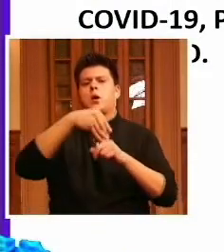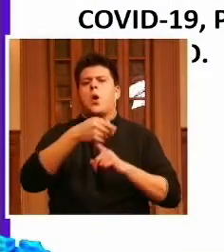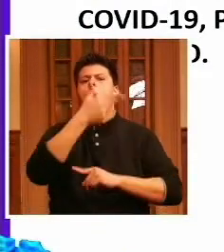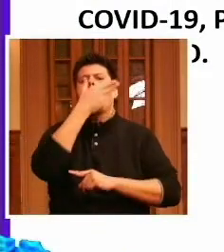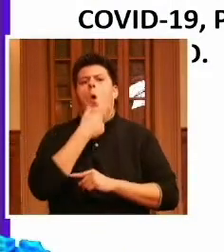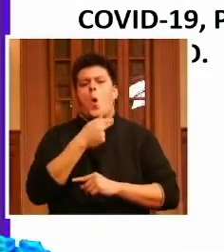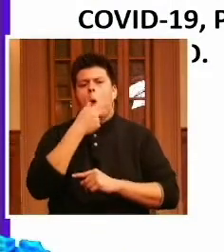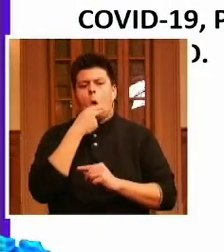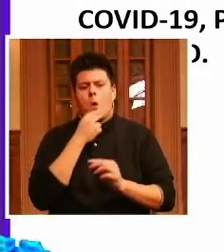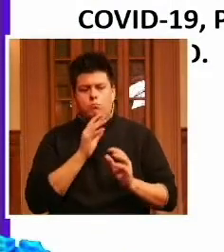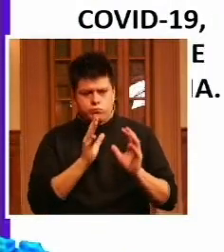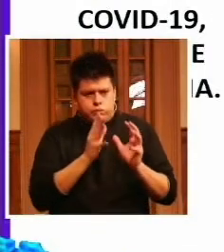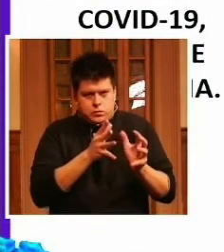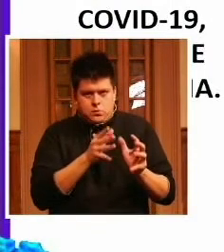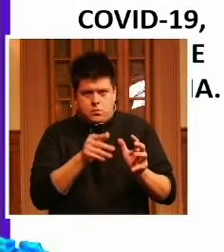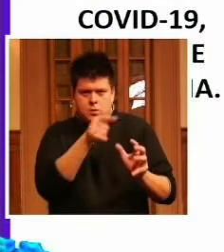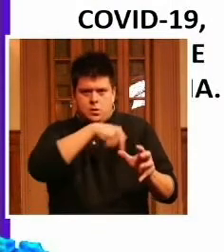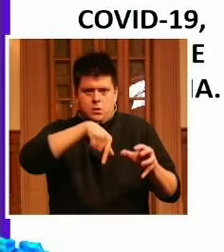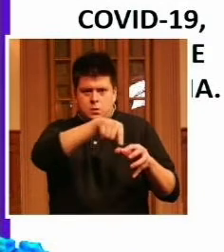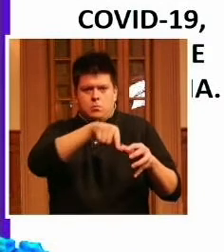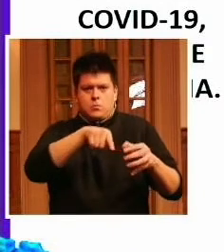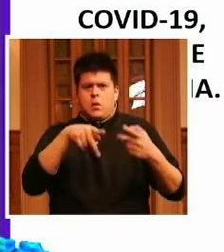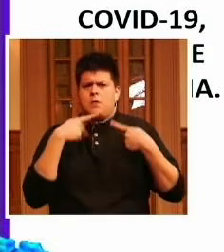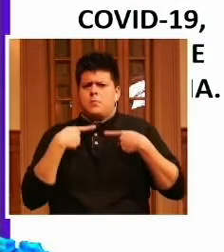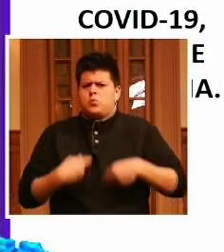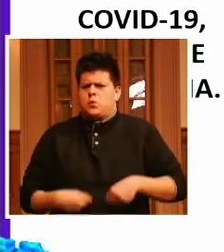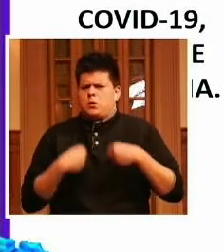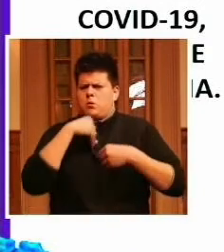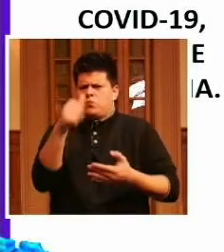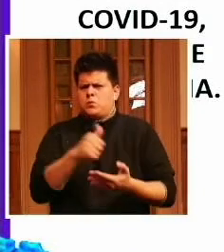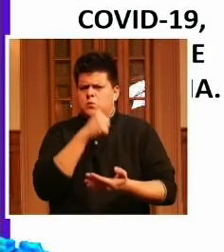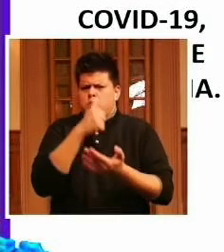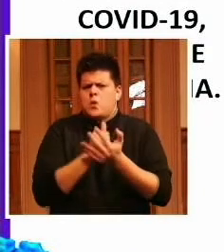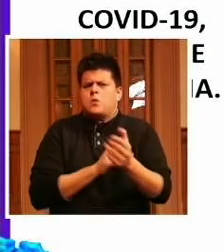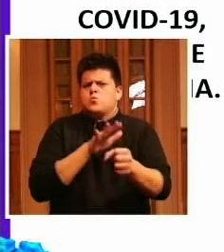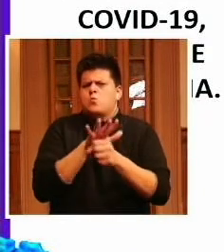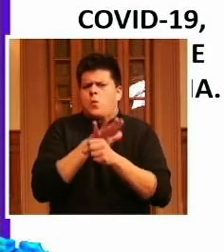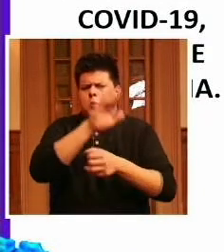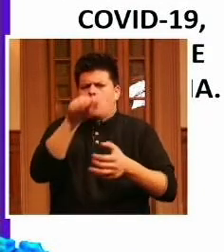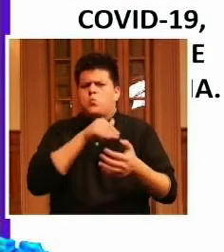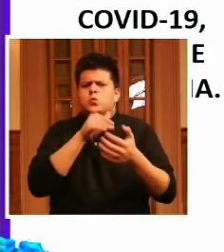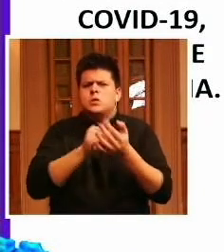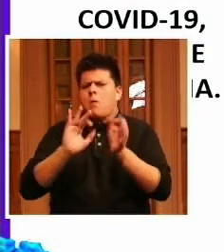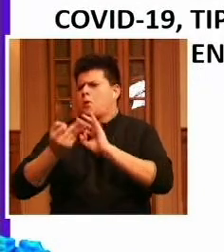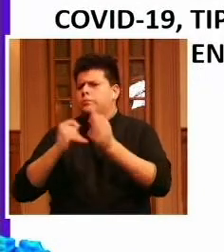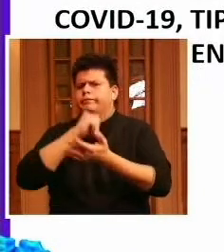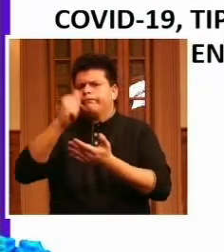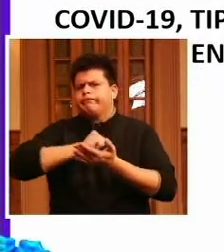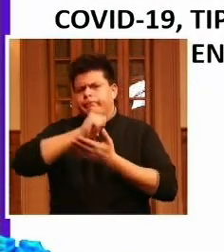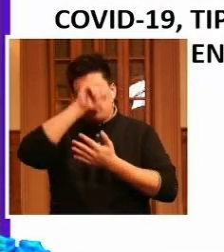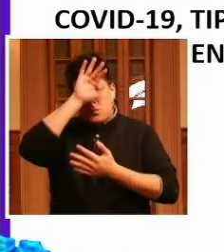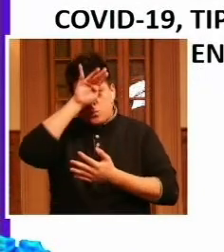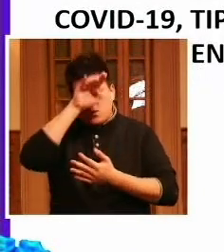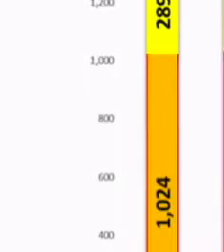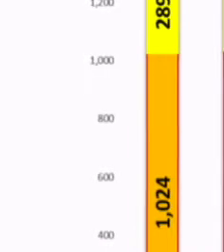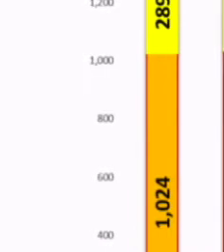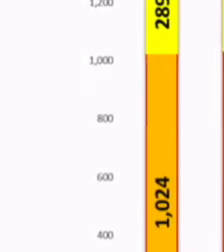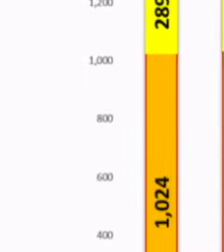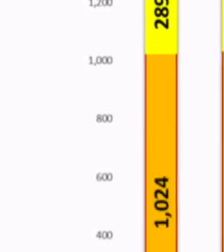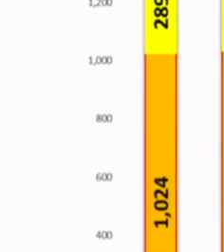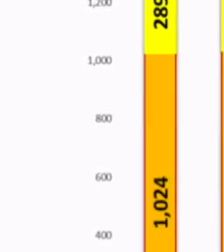infectaron de este virus son del sexo masculino los casos ocurren principalmente en el área metropolitana de monterrey